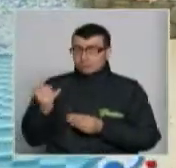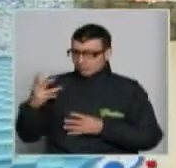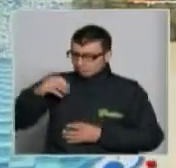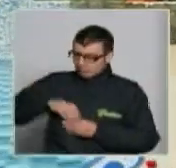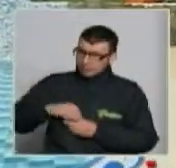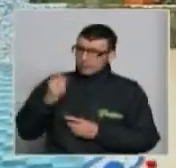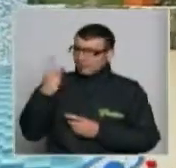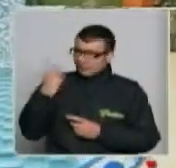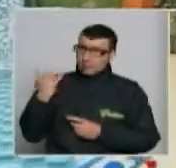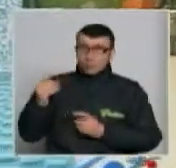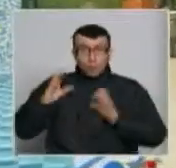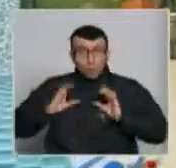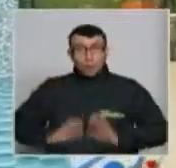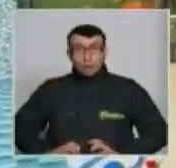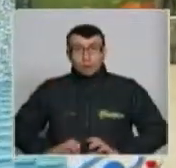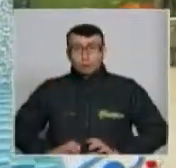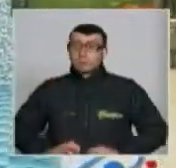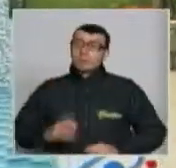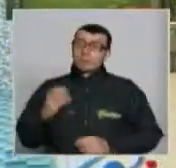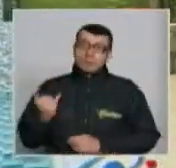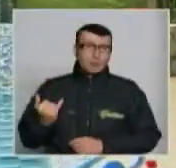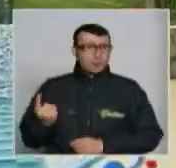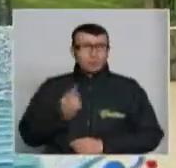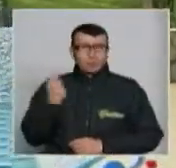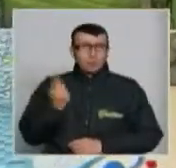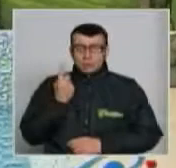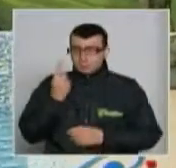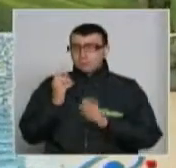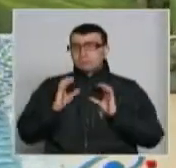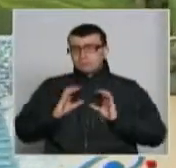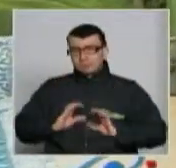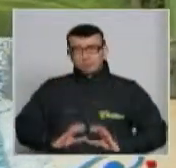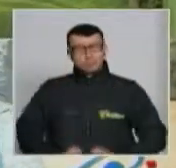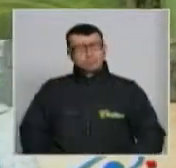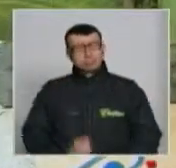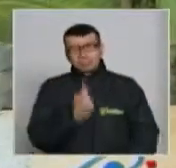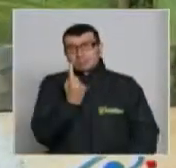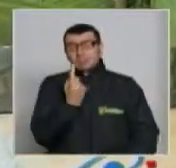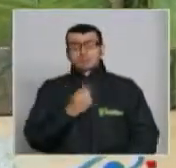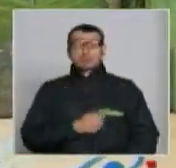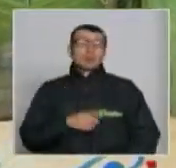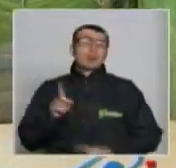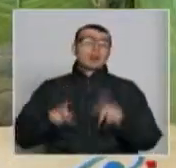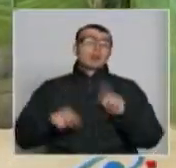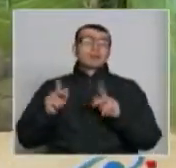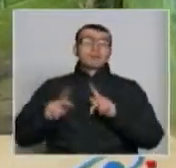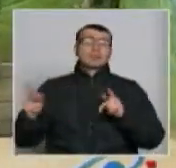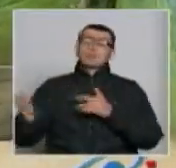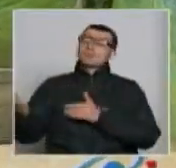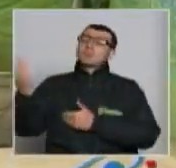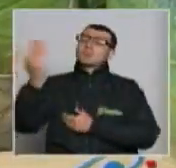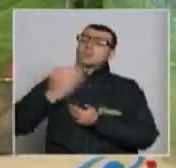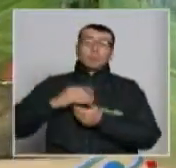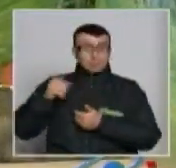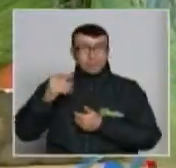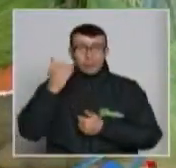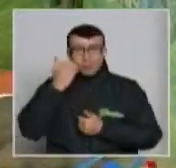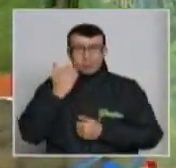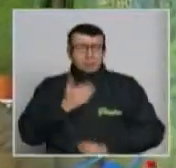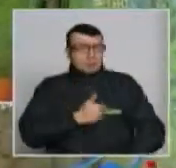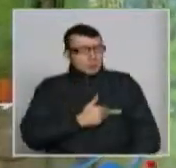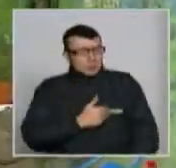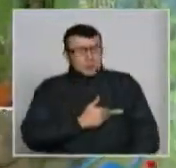para entender que el cuerpo es una sola unidad. Porque nos llegan unas personas enfermas del